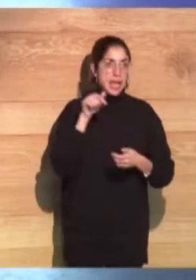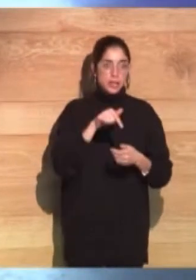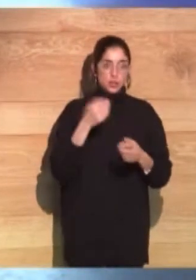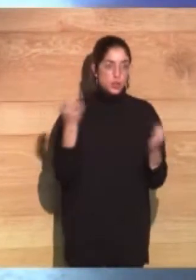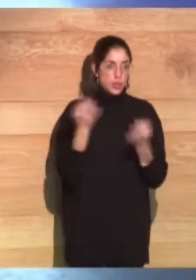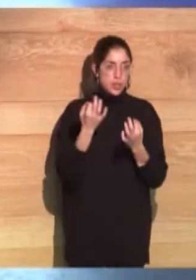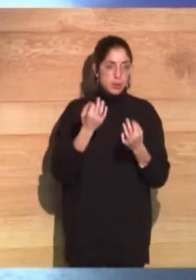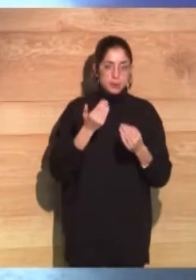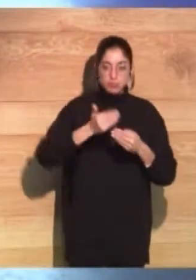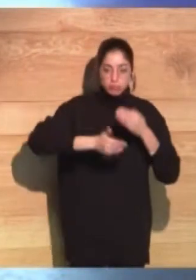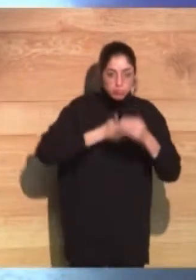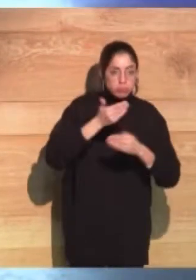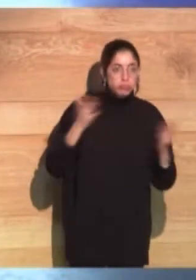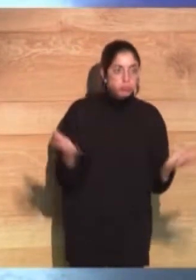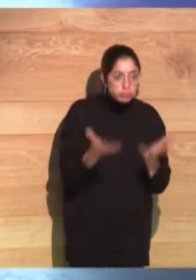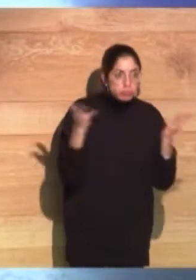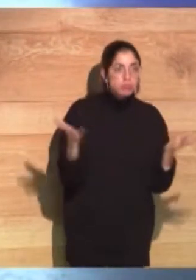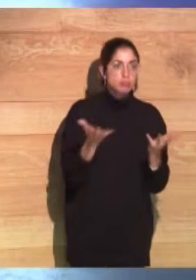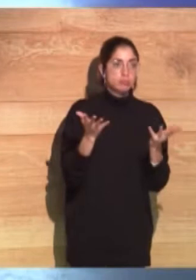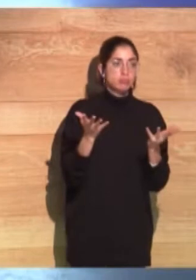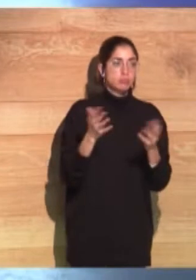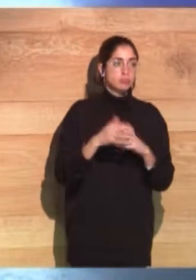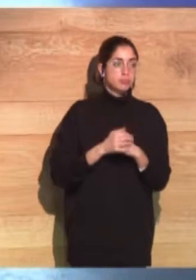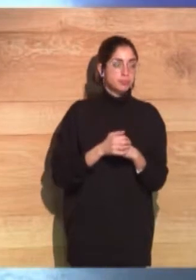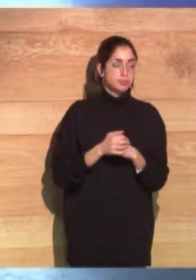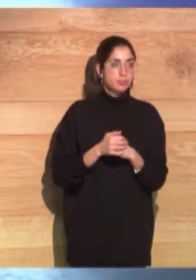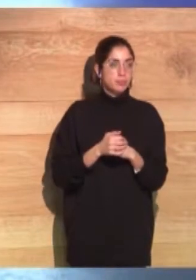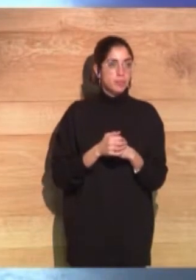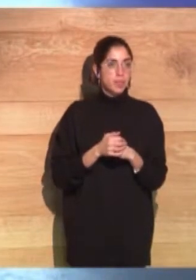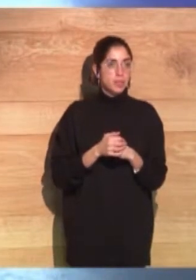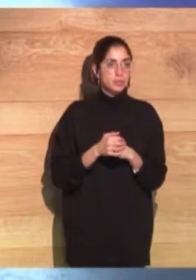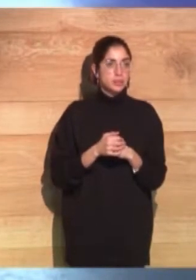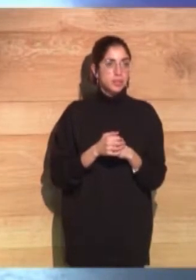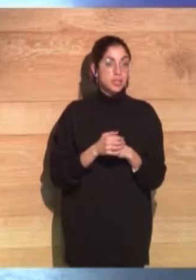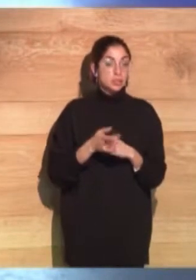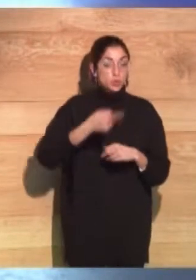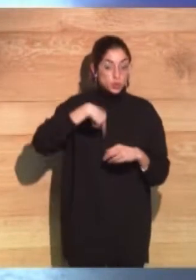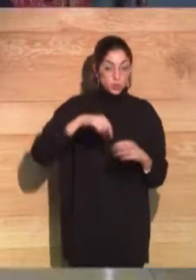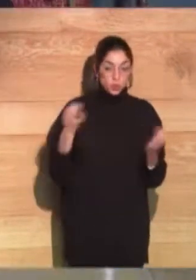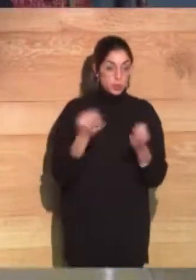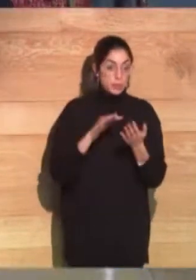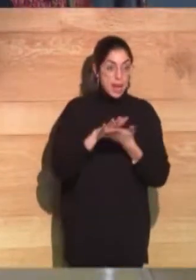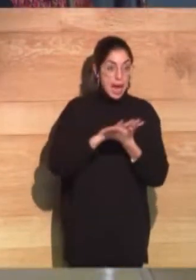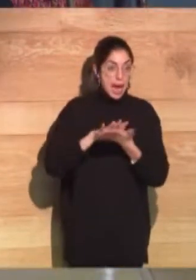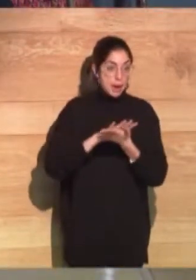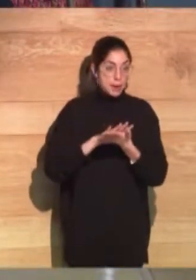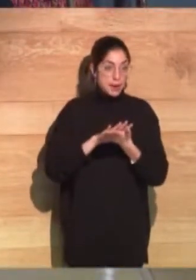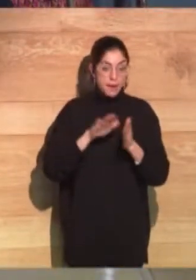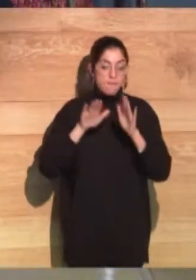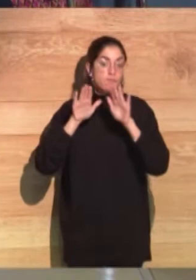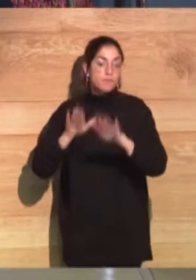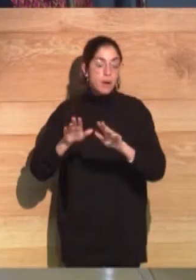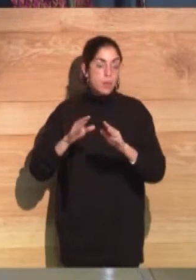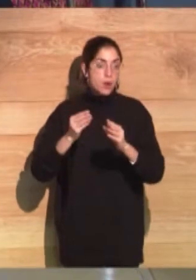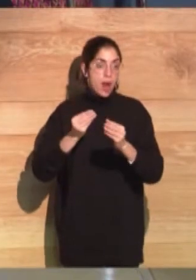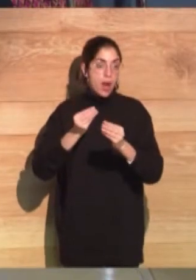seguir promoviendo y fomentando y debemos seguir hablando a favor de estas acciones. Y es algo muy